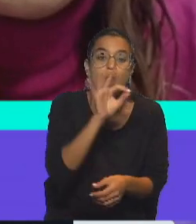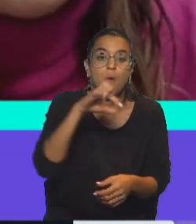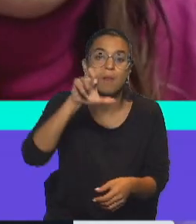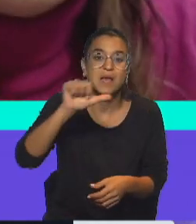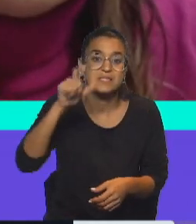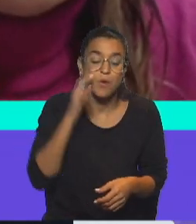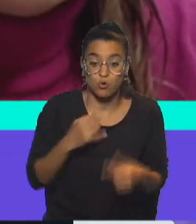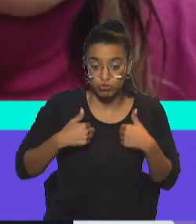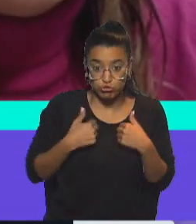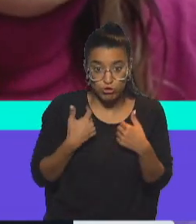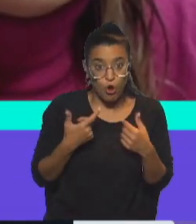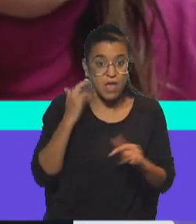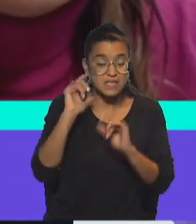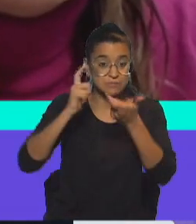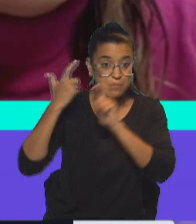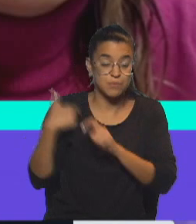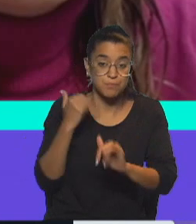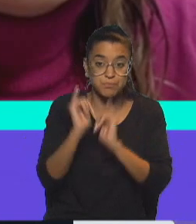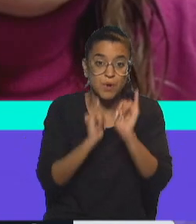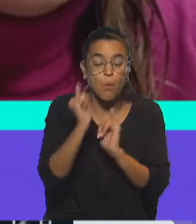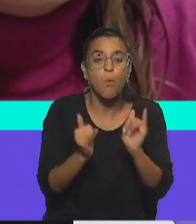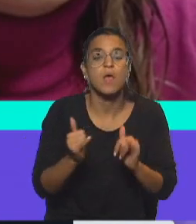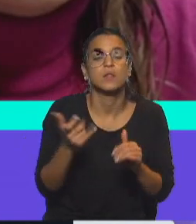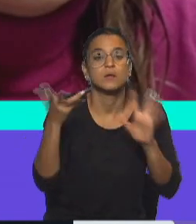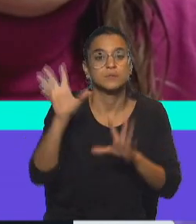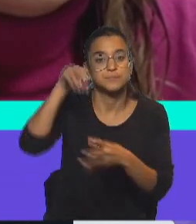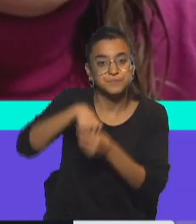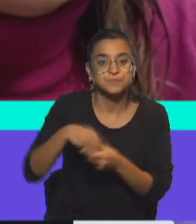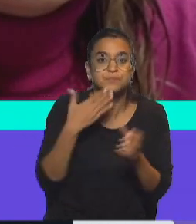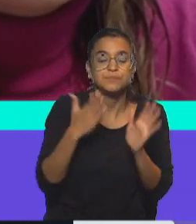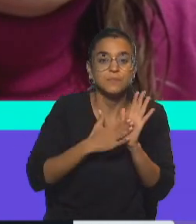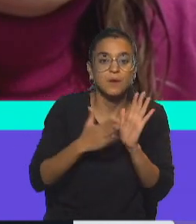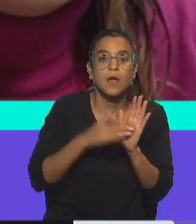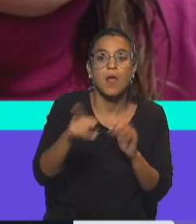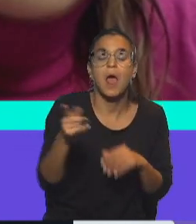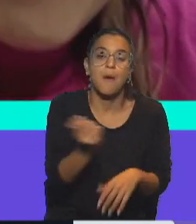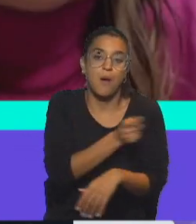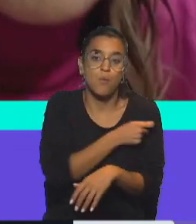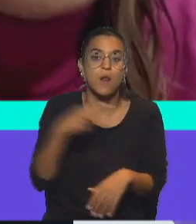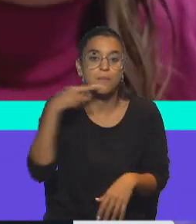cuento mi experiencia. Yo participé del ensayo clínico de la vacuna alemana CureVac,